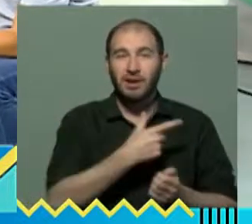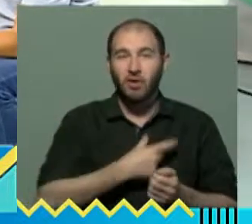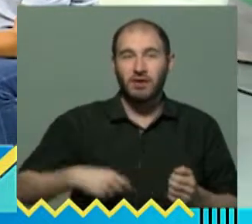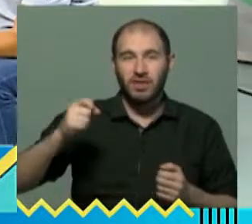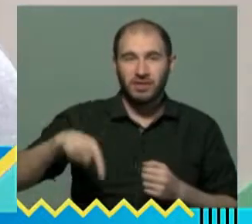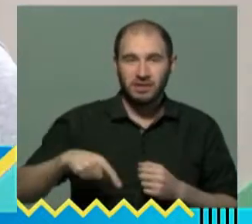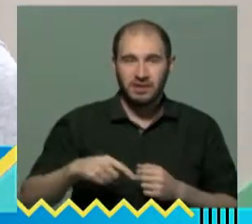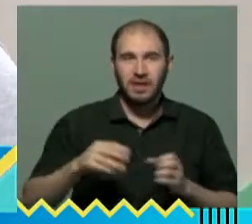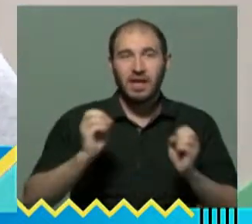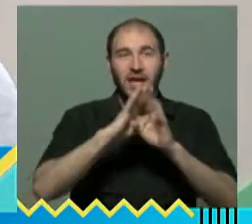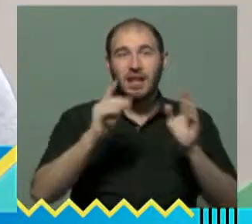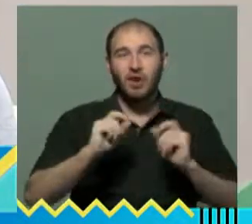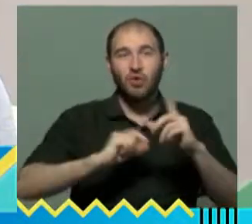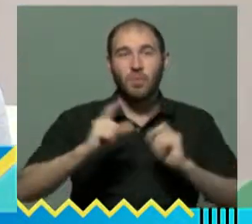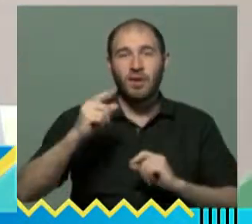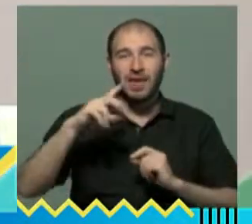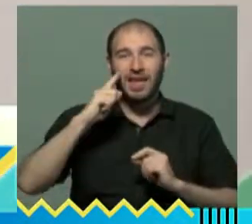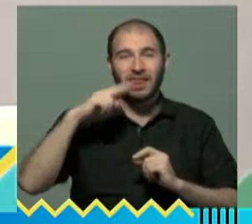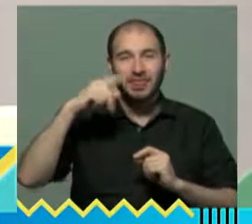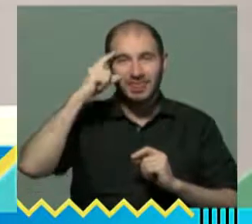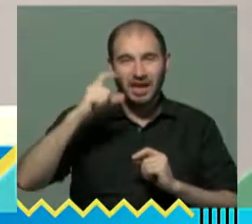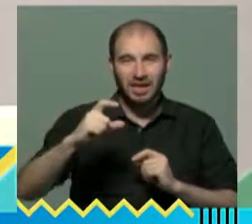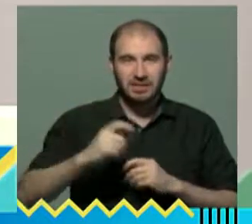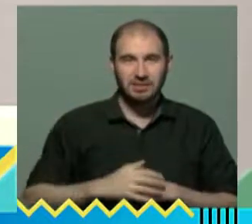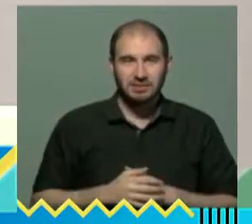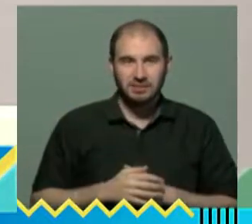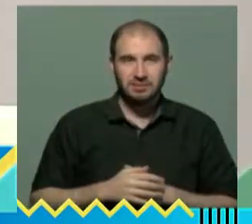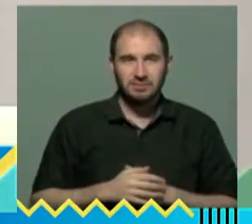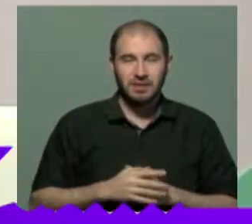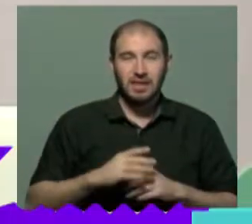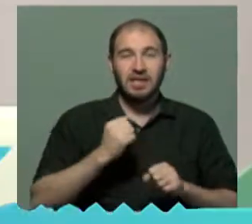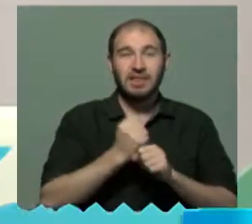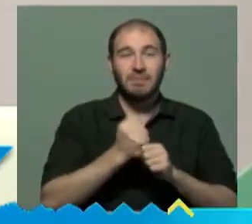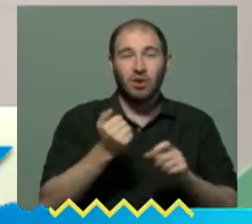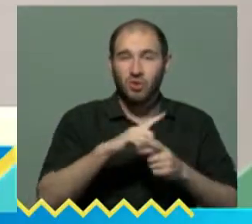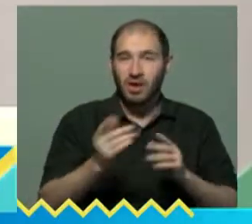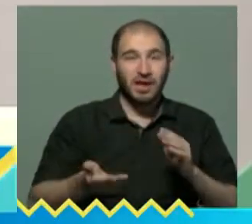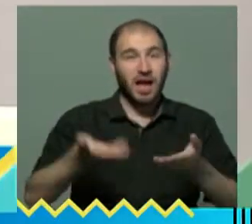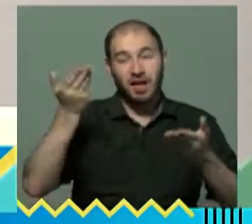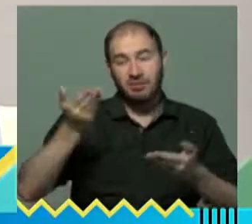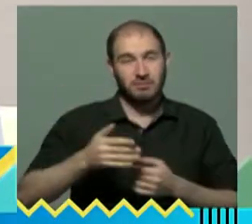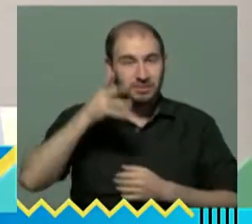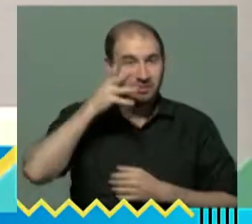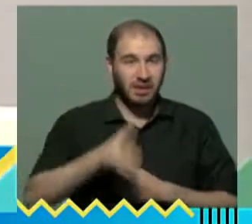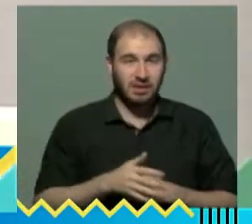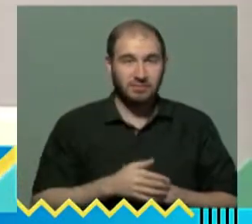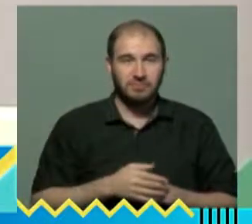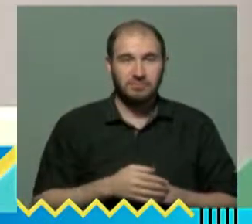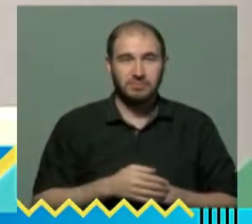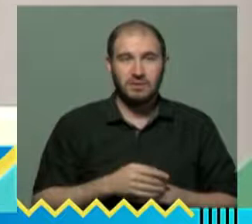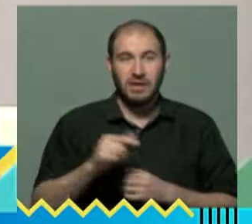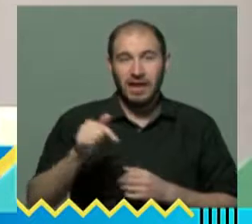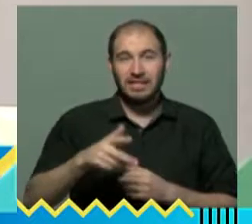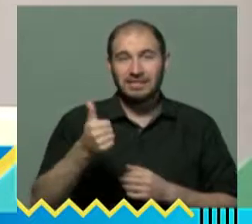gobierno de hacer transparentes los números del INDEC, de que el número de desempleo general es alto. Está bien. En